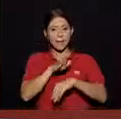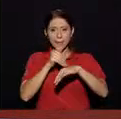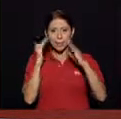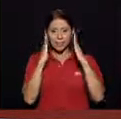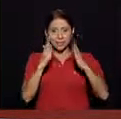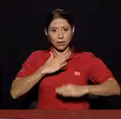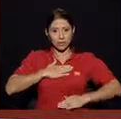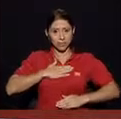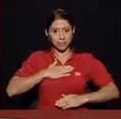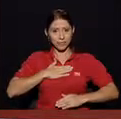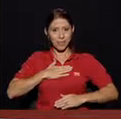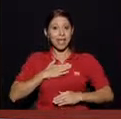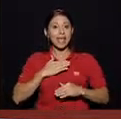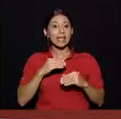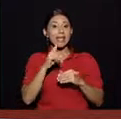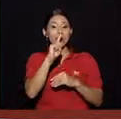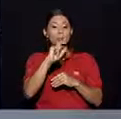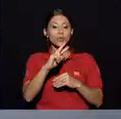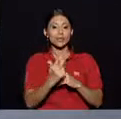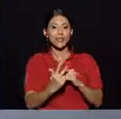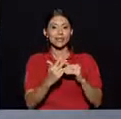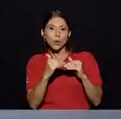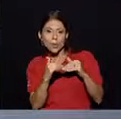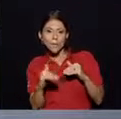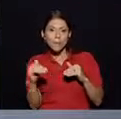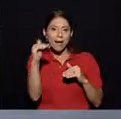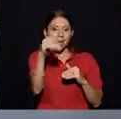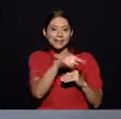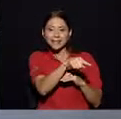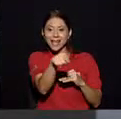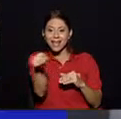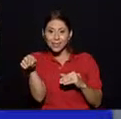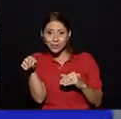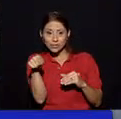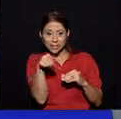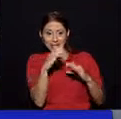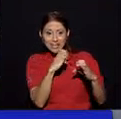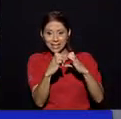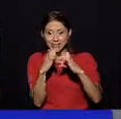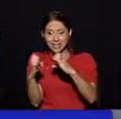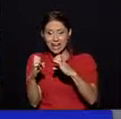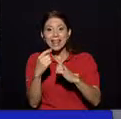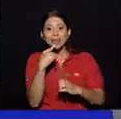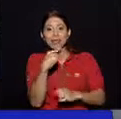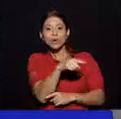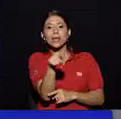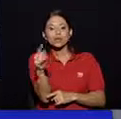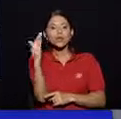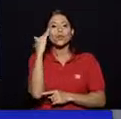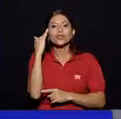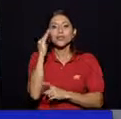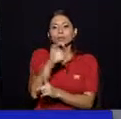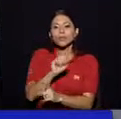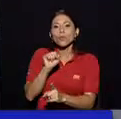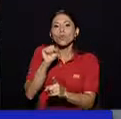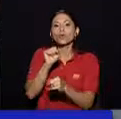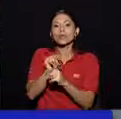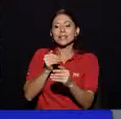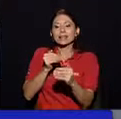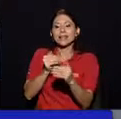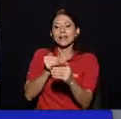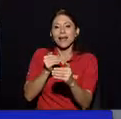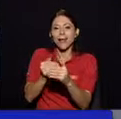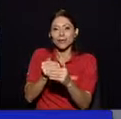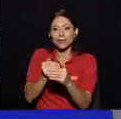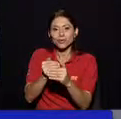atención que más de 1/3 de la población entrevistada dijo conocer casos cercanos de violencia contra niños y niñas y